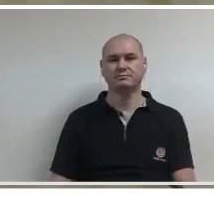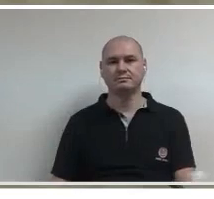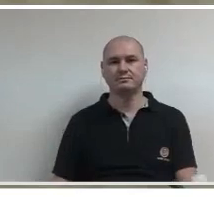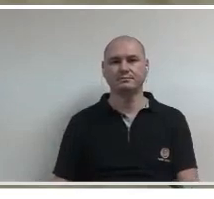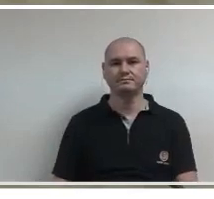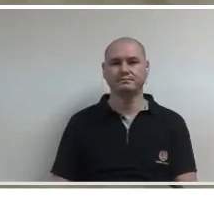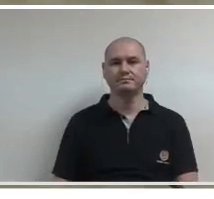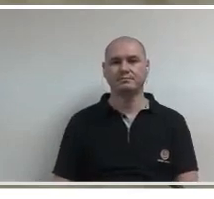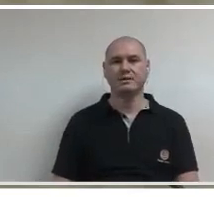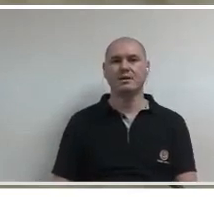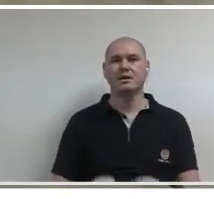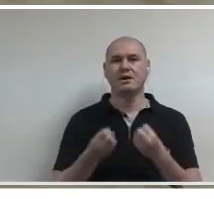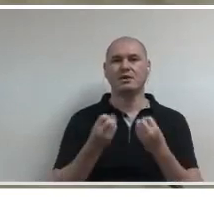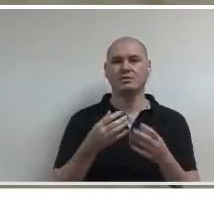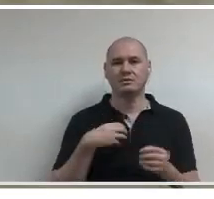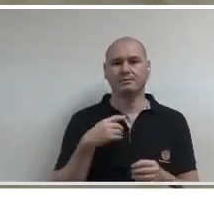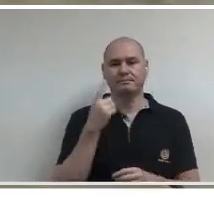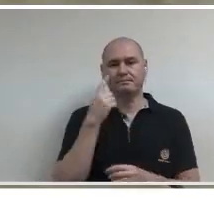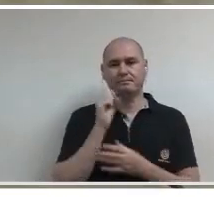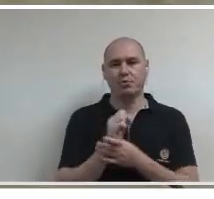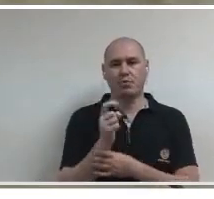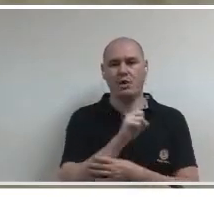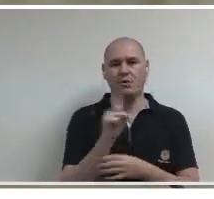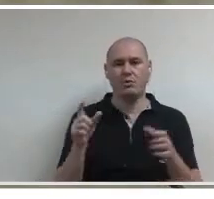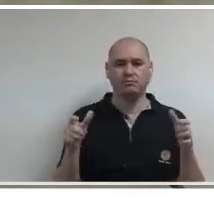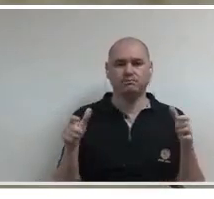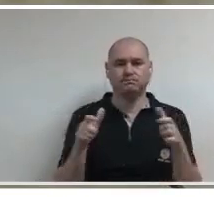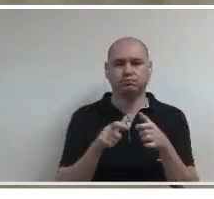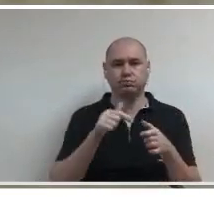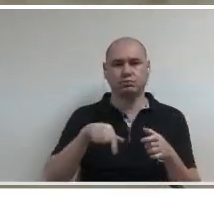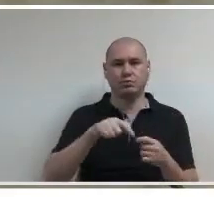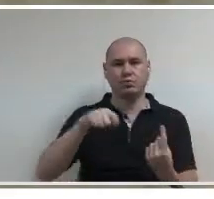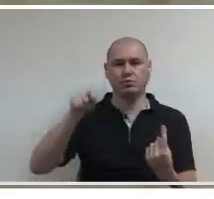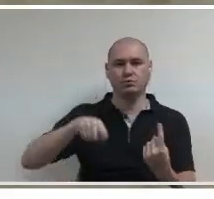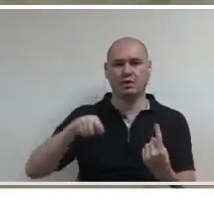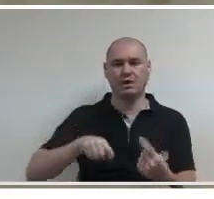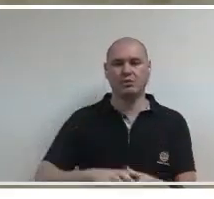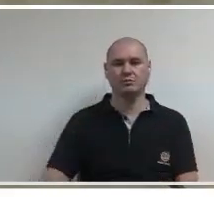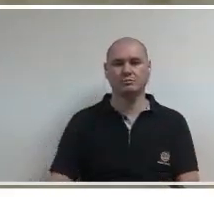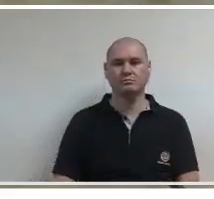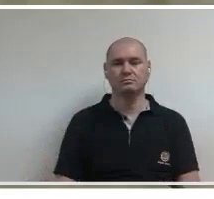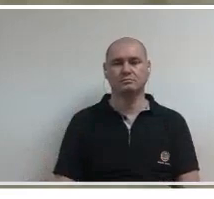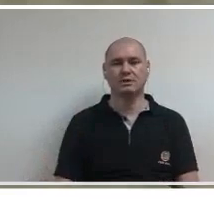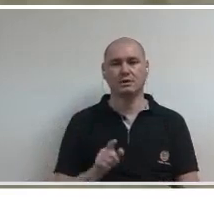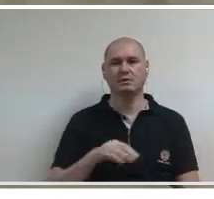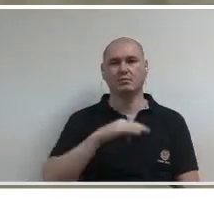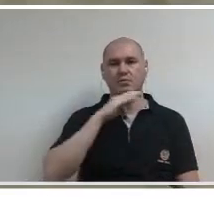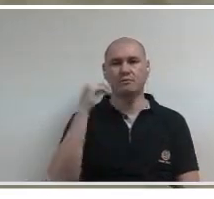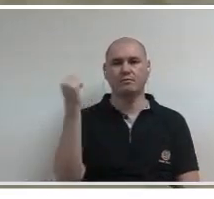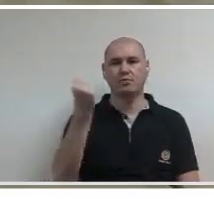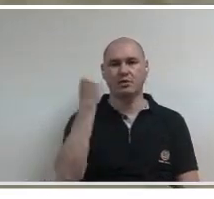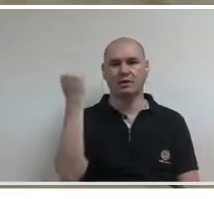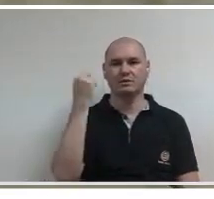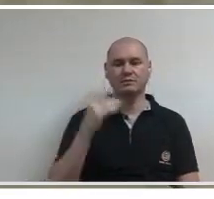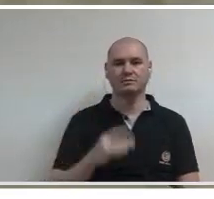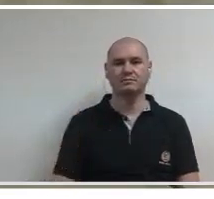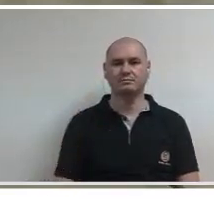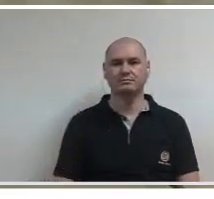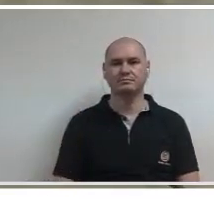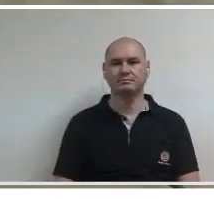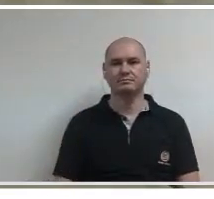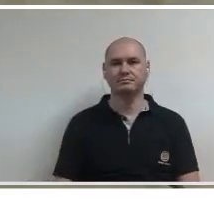boca cuajo y nape número tapicha coye iba a upe se venía huesa ya yo a juzgado fuera lo bien